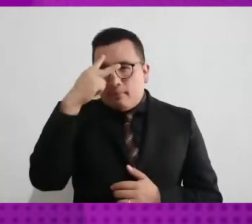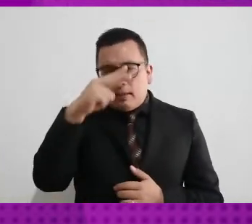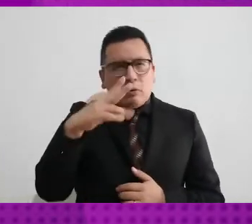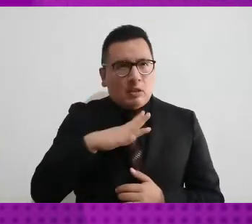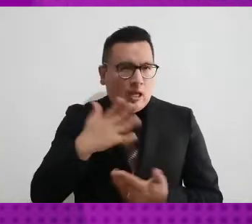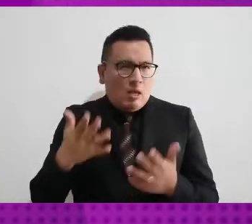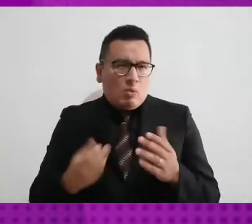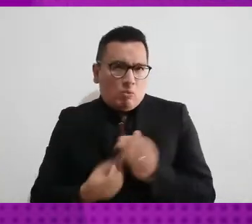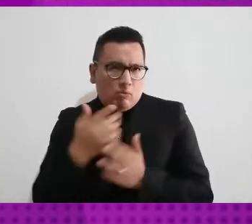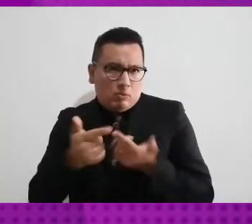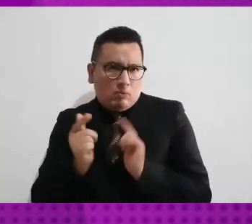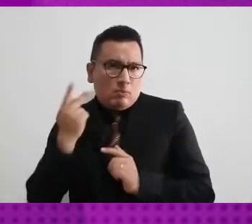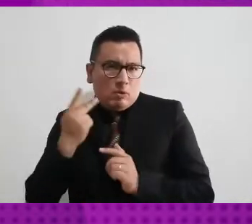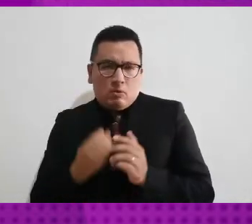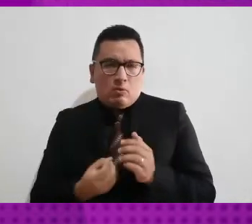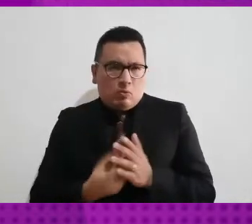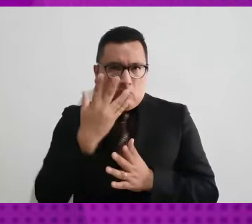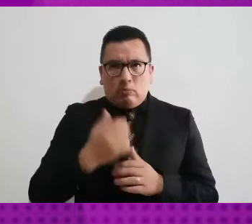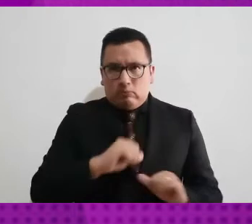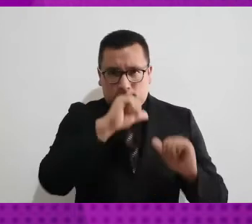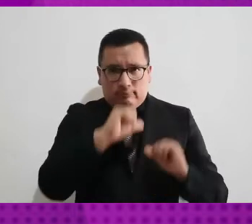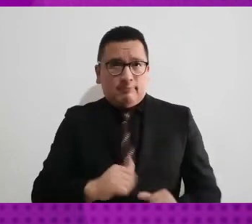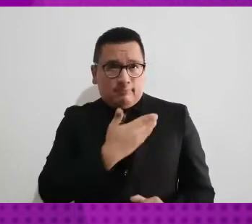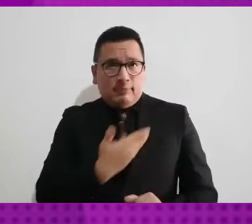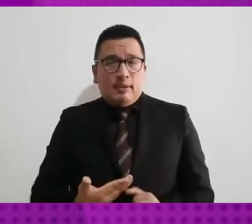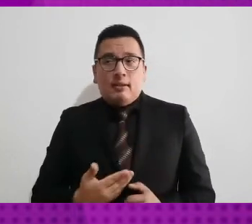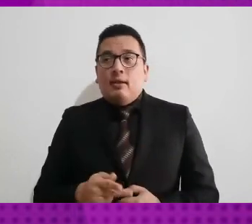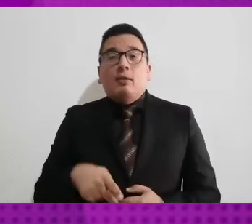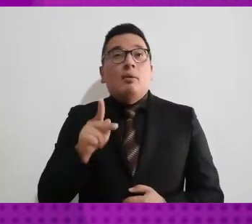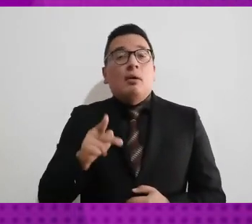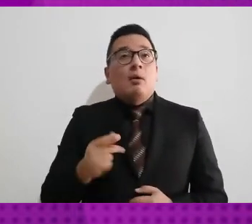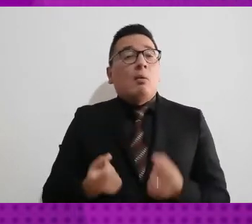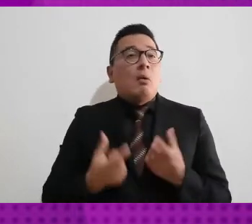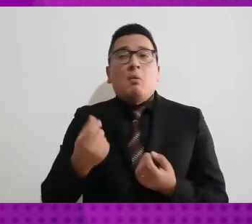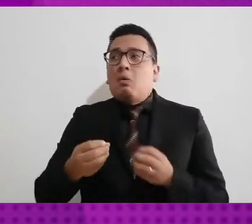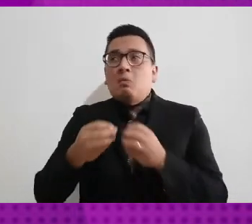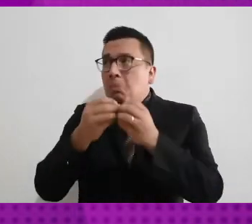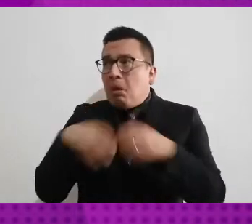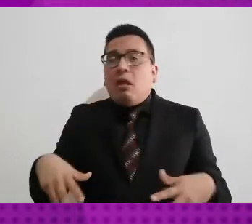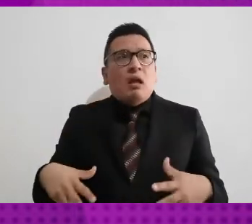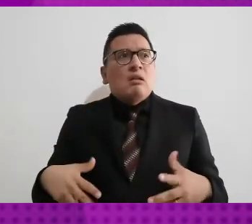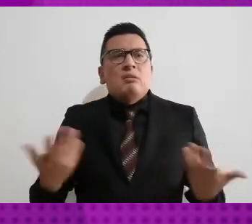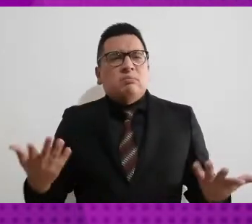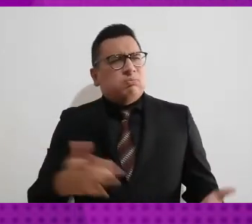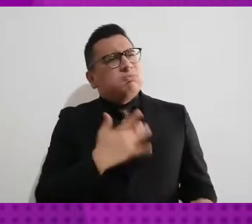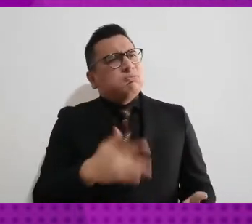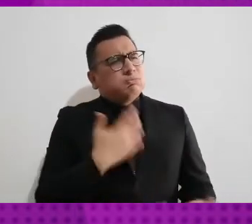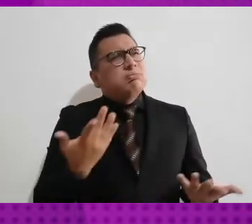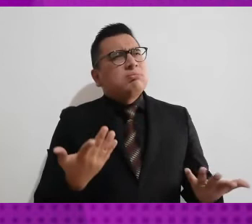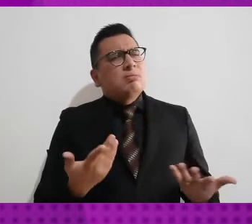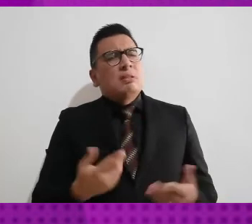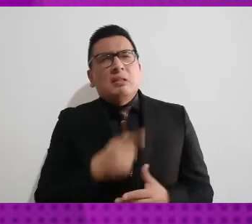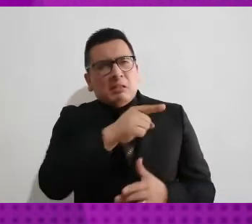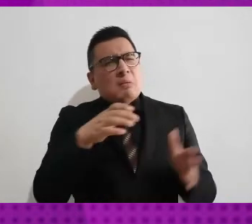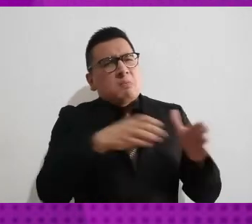este país llegó la alternancia partidista, quienes perdían elecciones seguían alegando